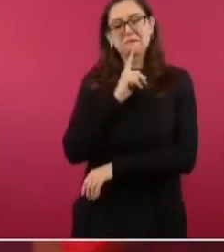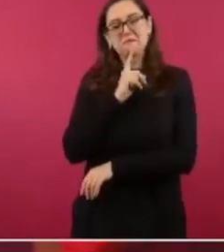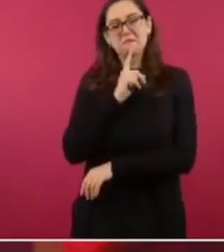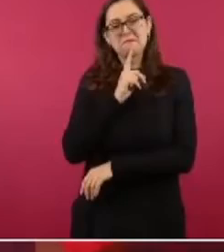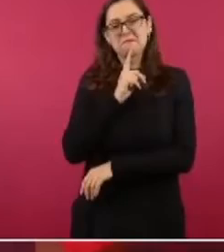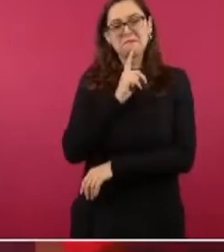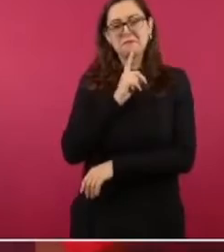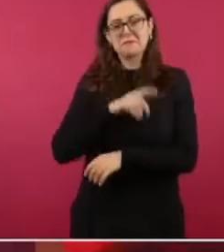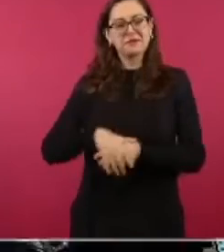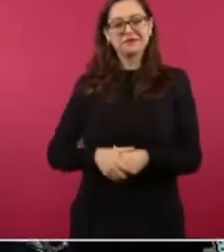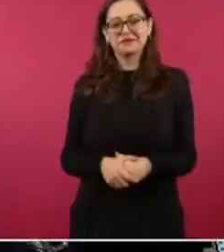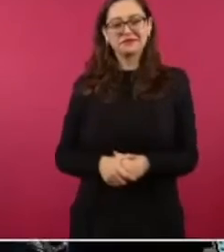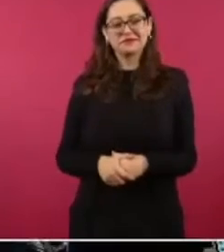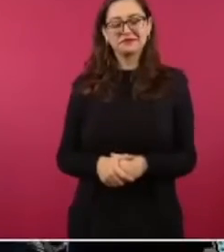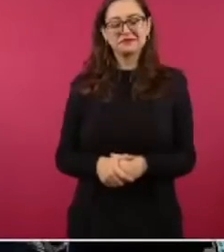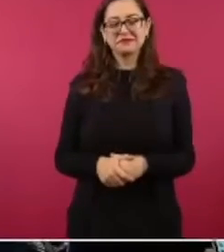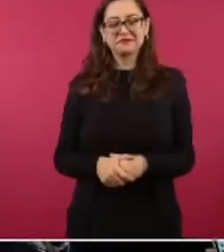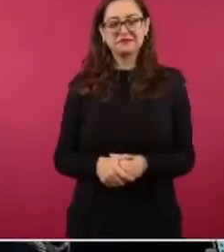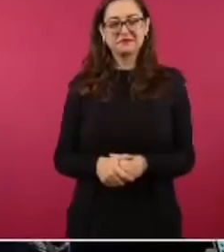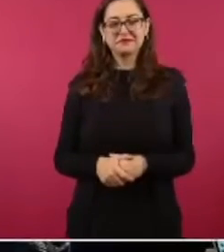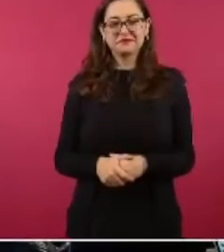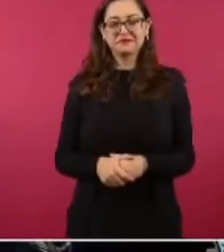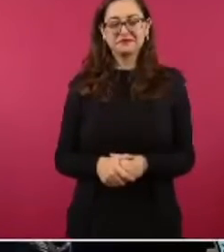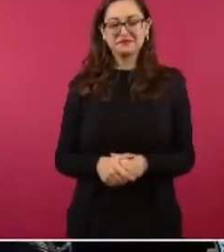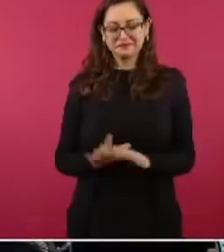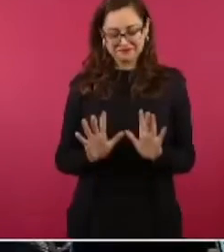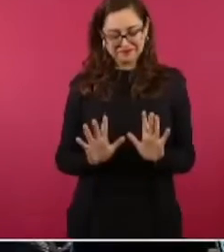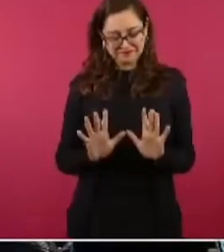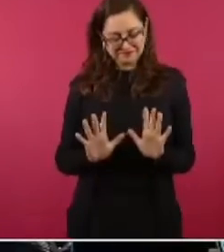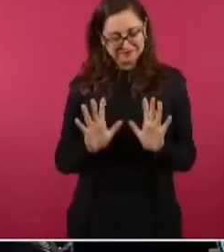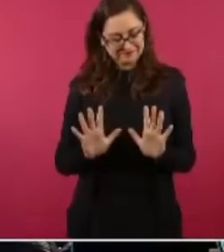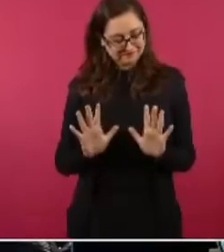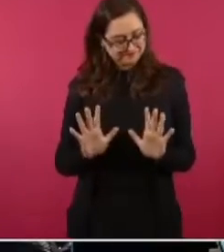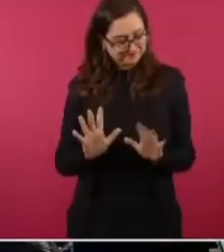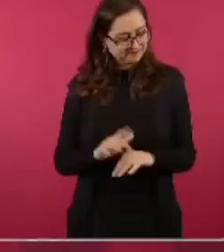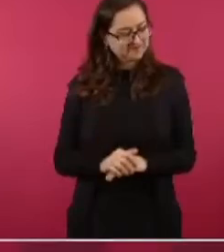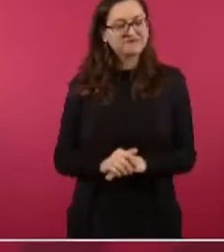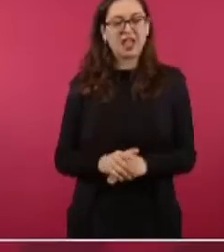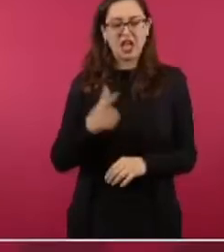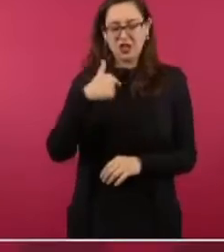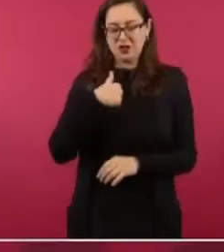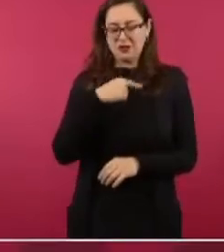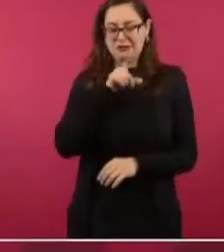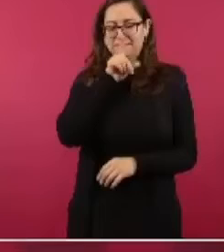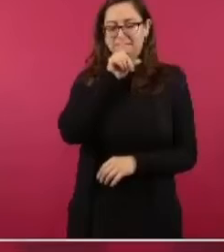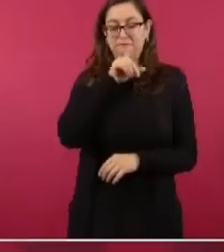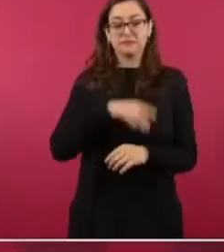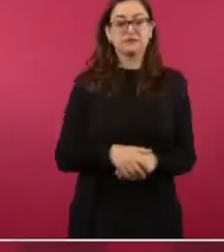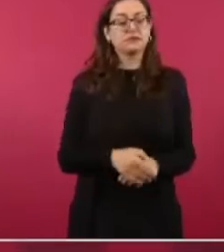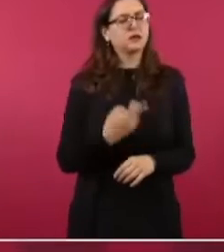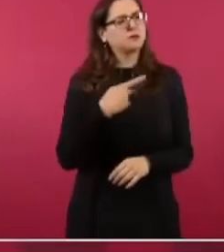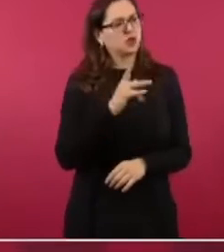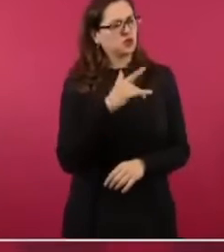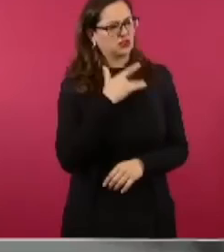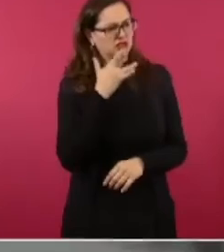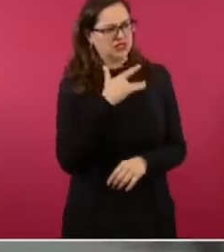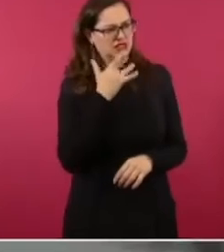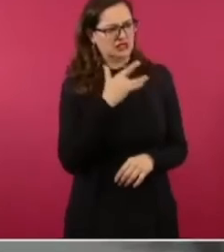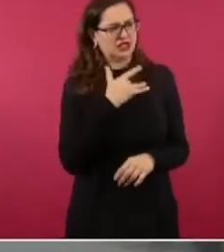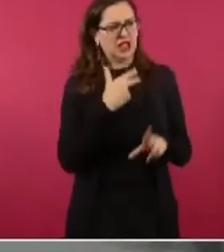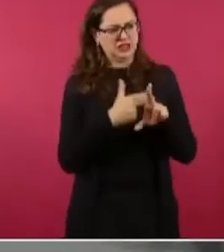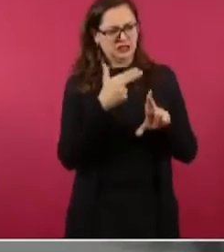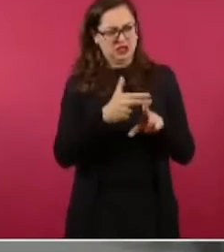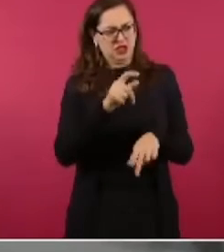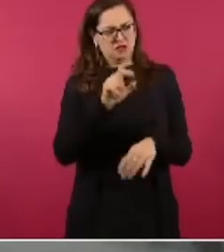No, por respeto, no lo voy a decir. Pero 2028 sí será suficiente el plazo. Yo creo